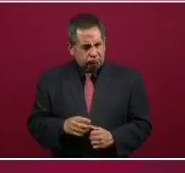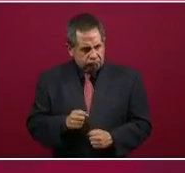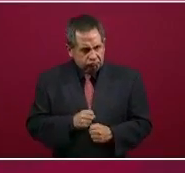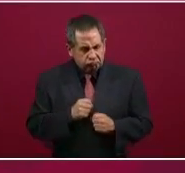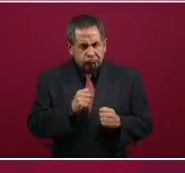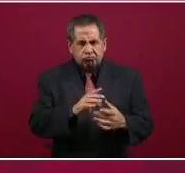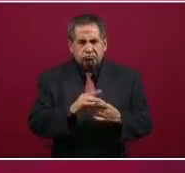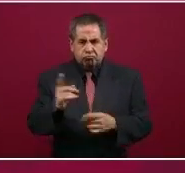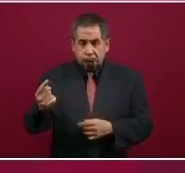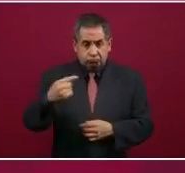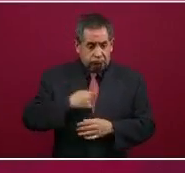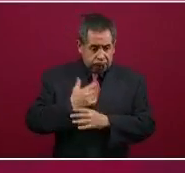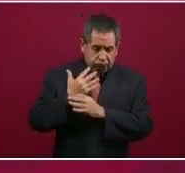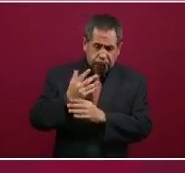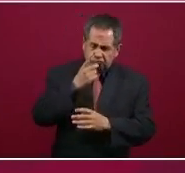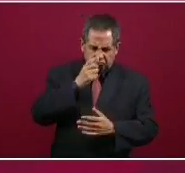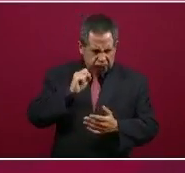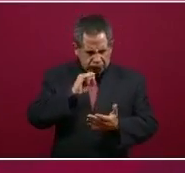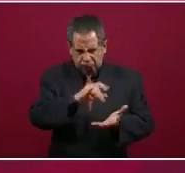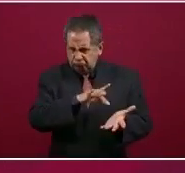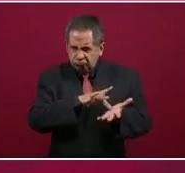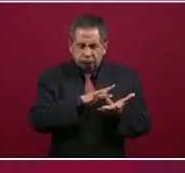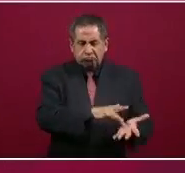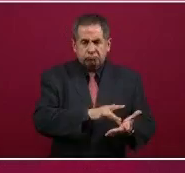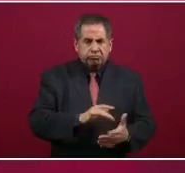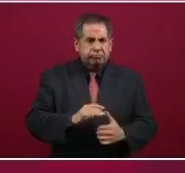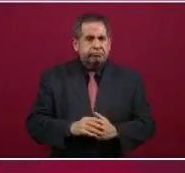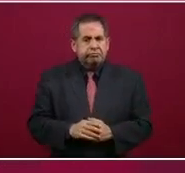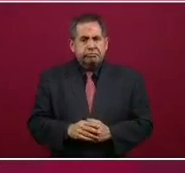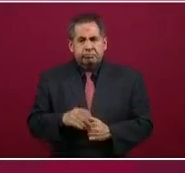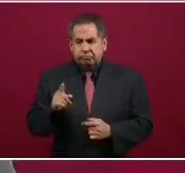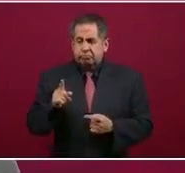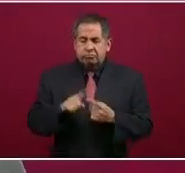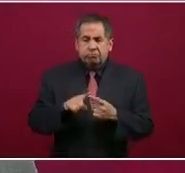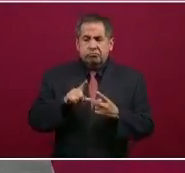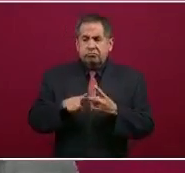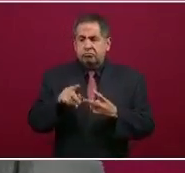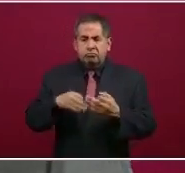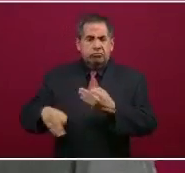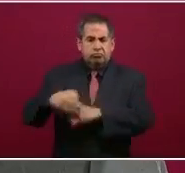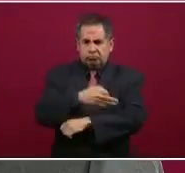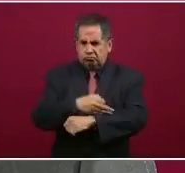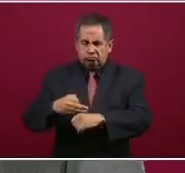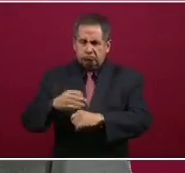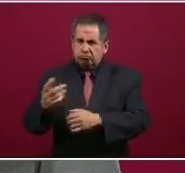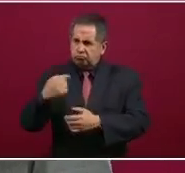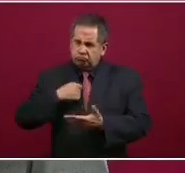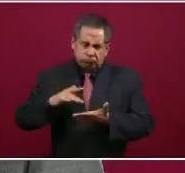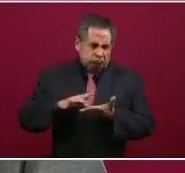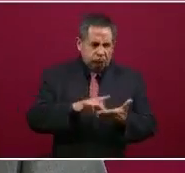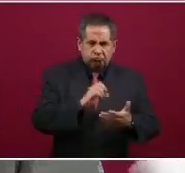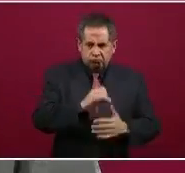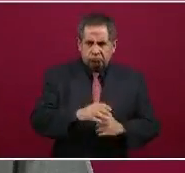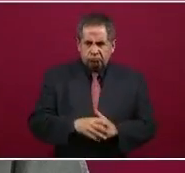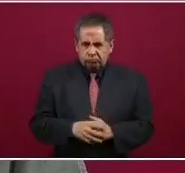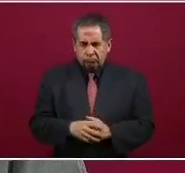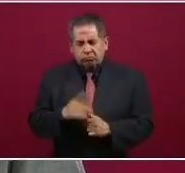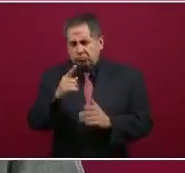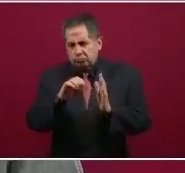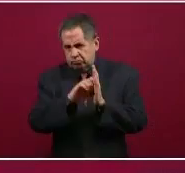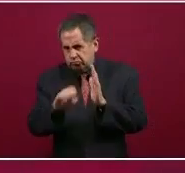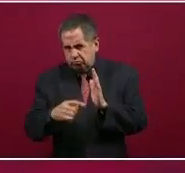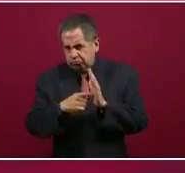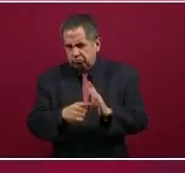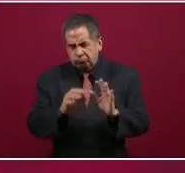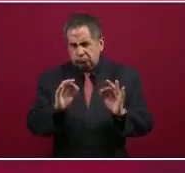expresando su apoyo, el de él y el de su familia, por poner un ejemplo.